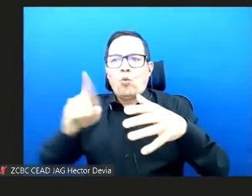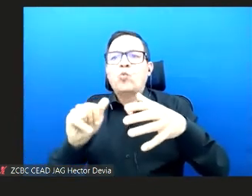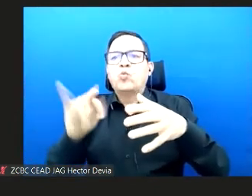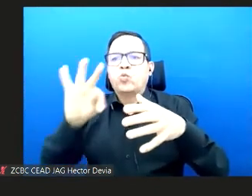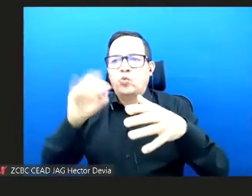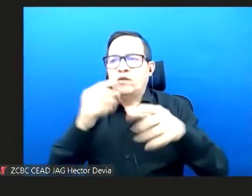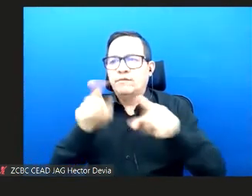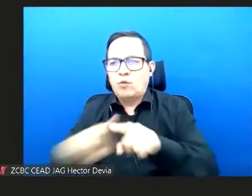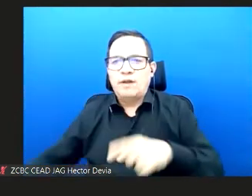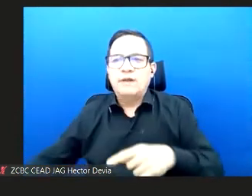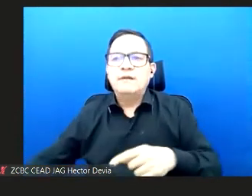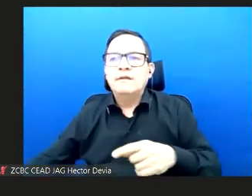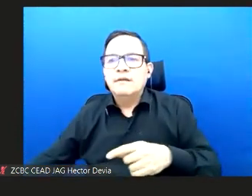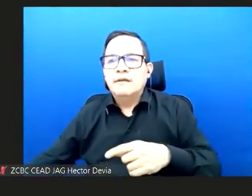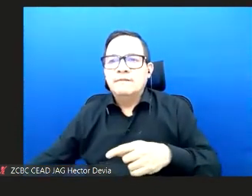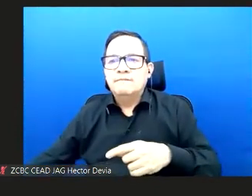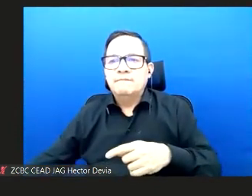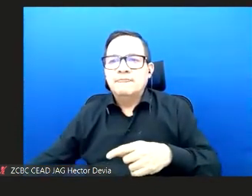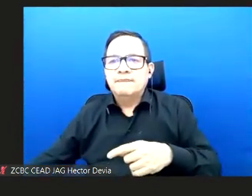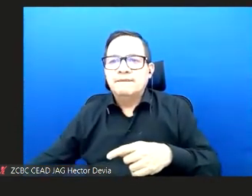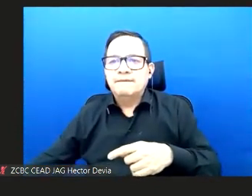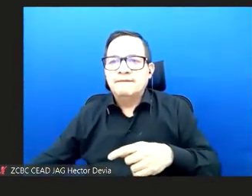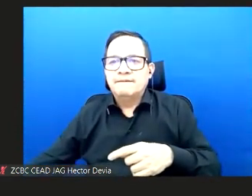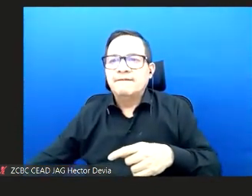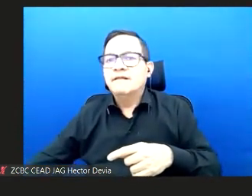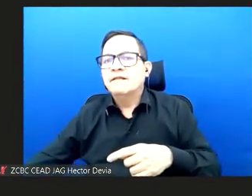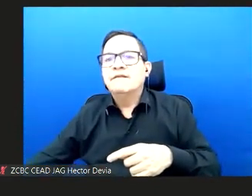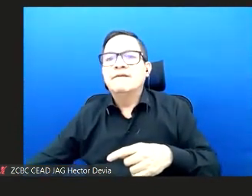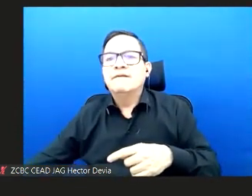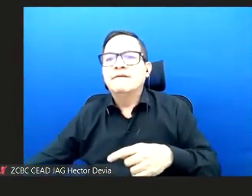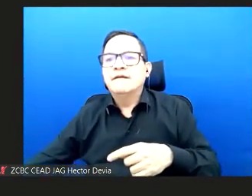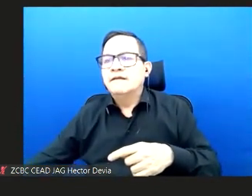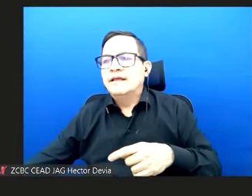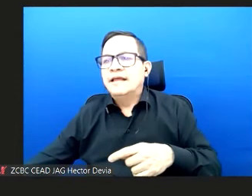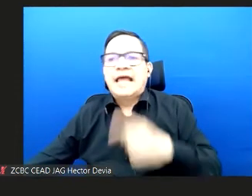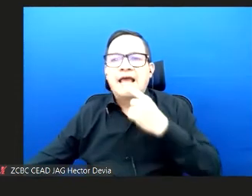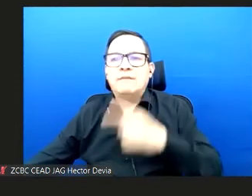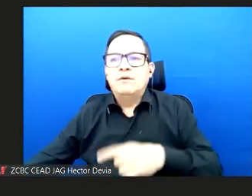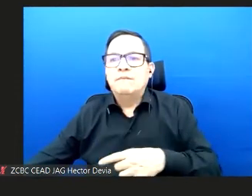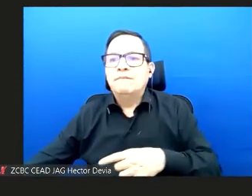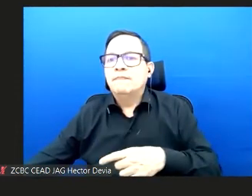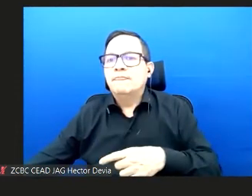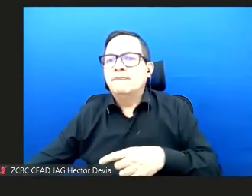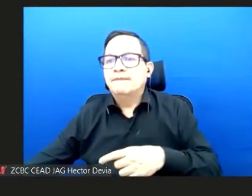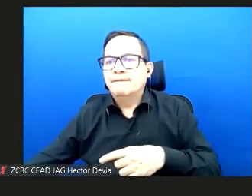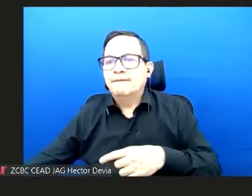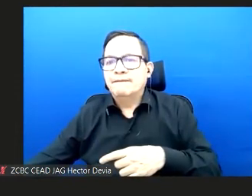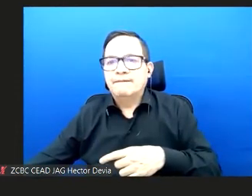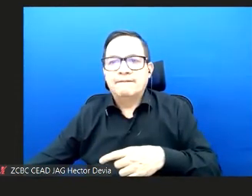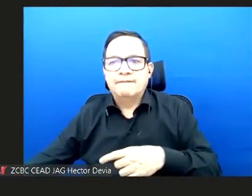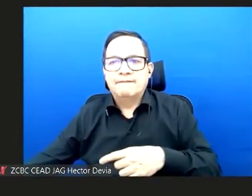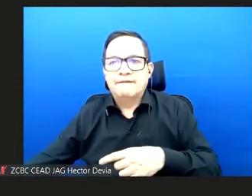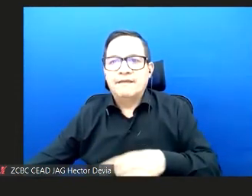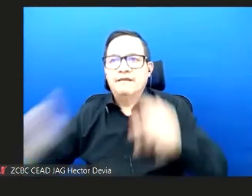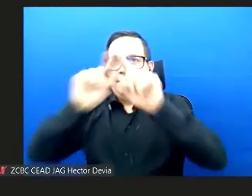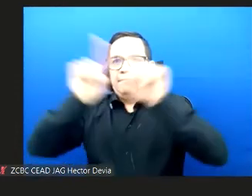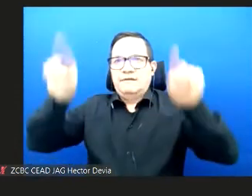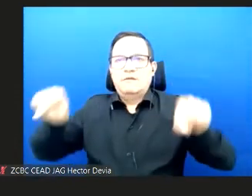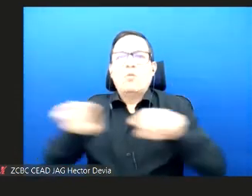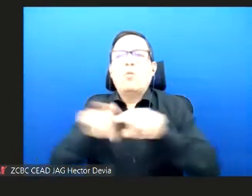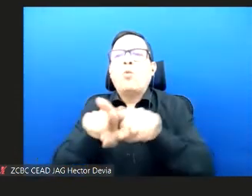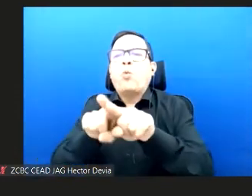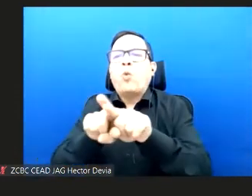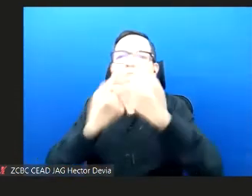Usamos convenciones como el rectángulo para el universo del conjunto y para los diferentes conjuntos